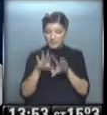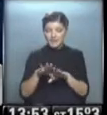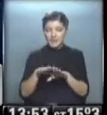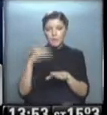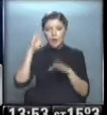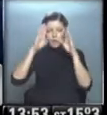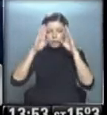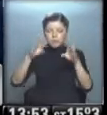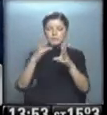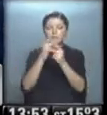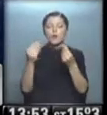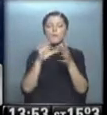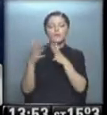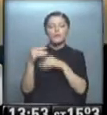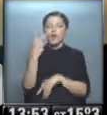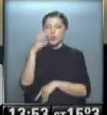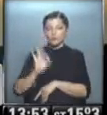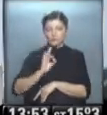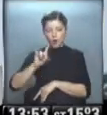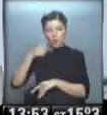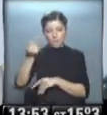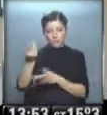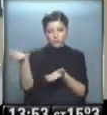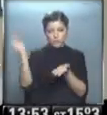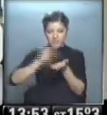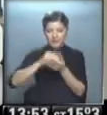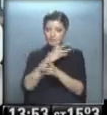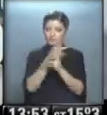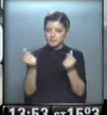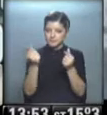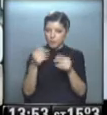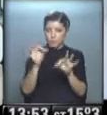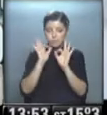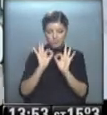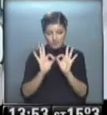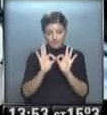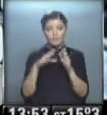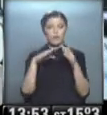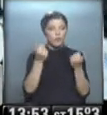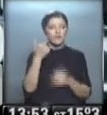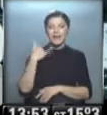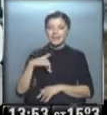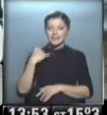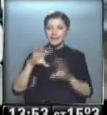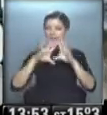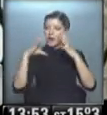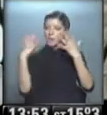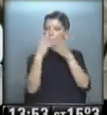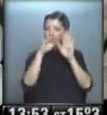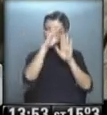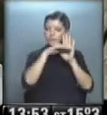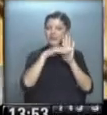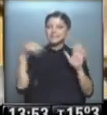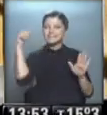terminarlo en 2 años más, tener terminada toda la red. Argentina se convertiría en el séptimo país del mundo con capacidades